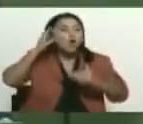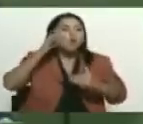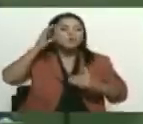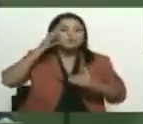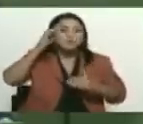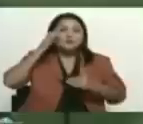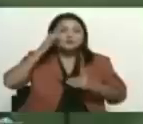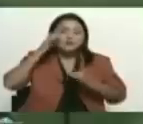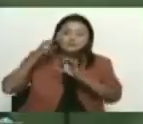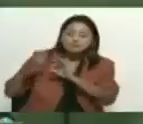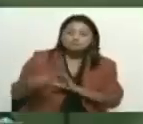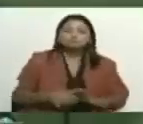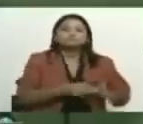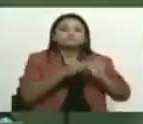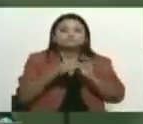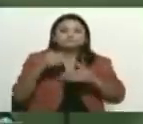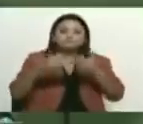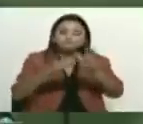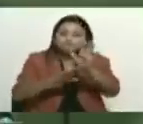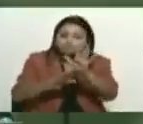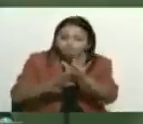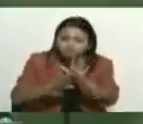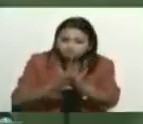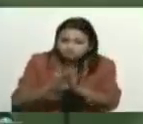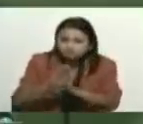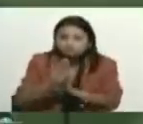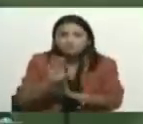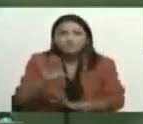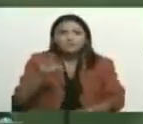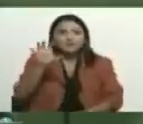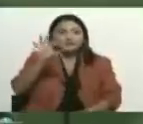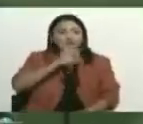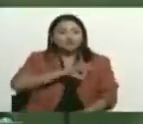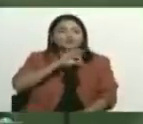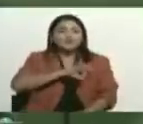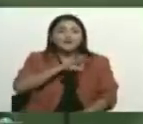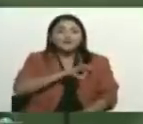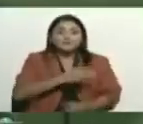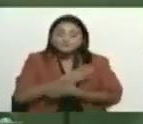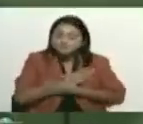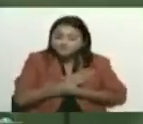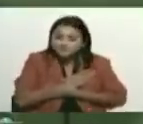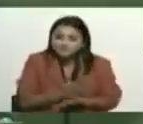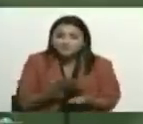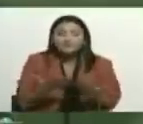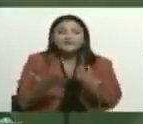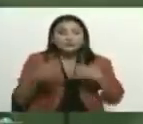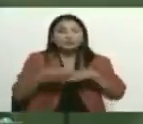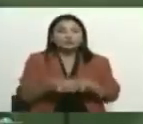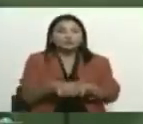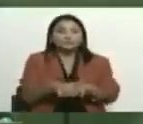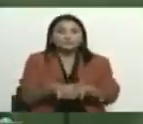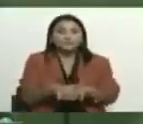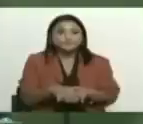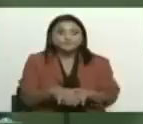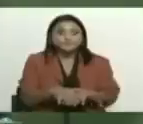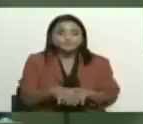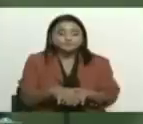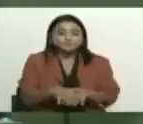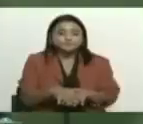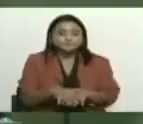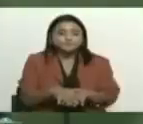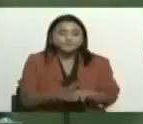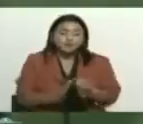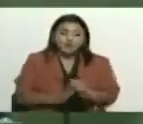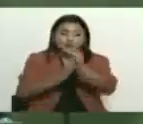conciencia y unidad para seguir avanzando en la construcción de una patria de justicia social, solidaridad e inclusión, con la inspiración de nuestros libertadores